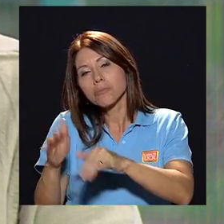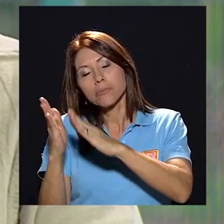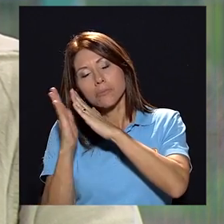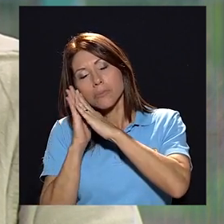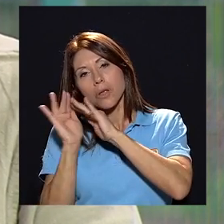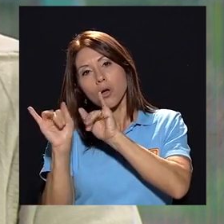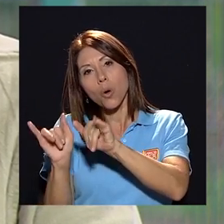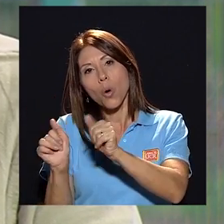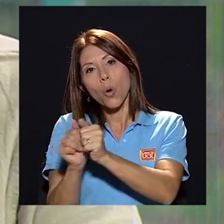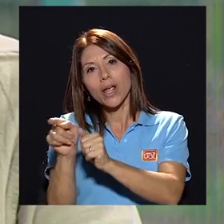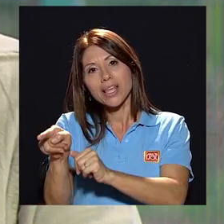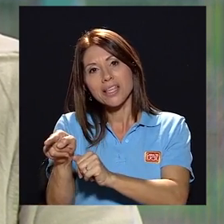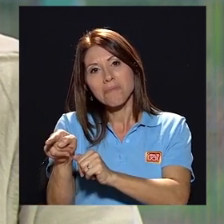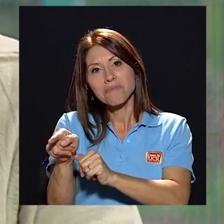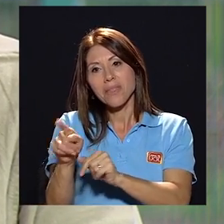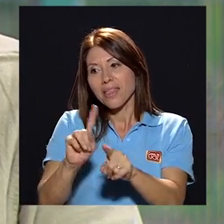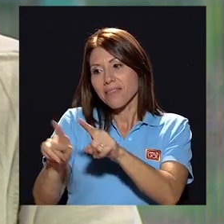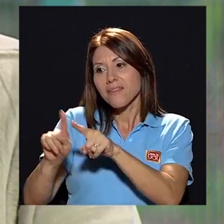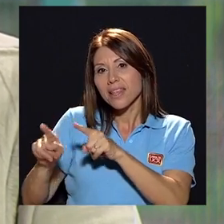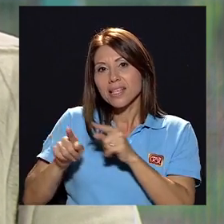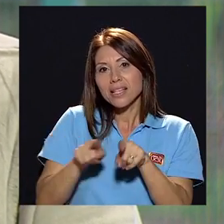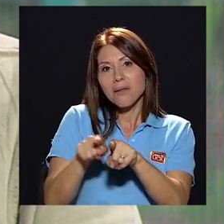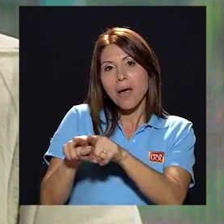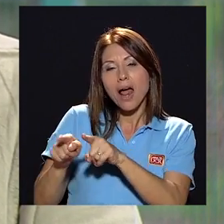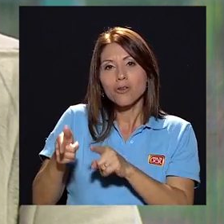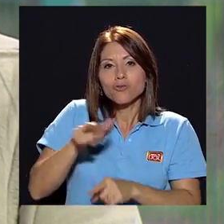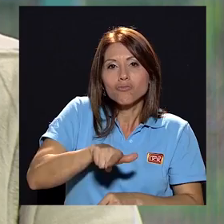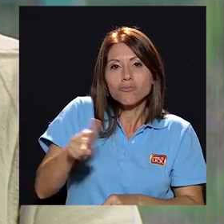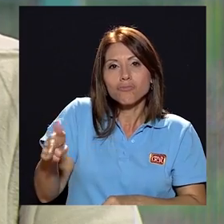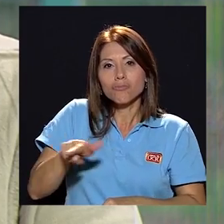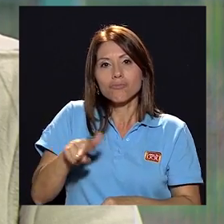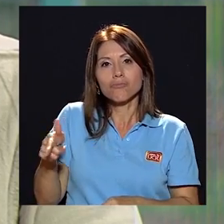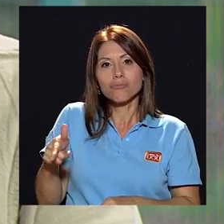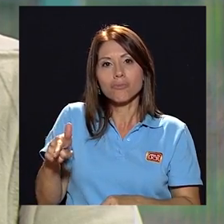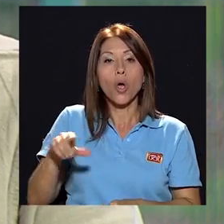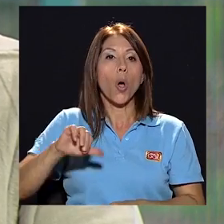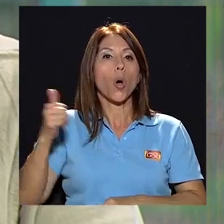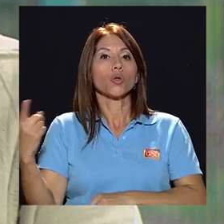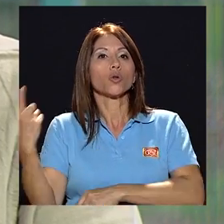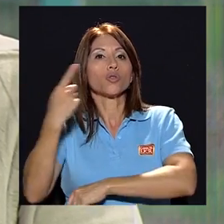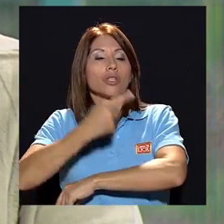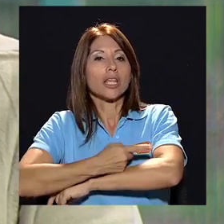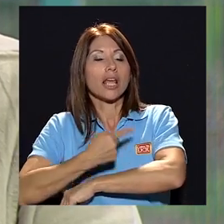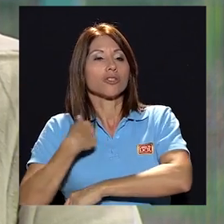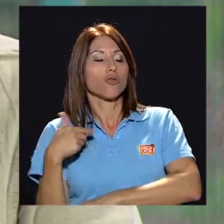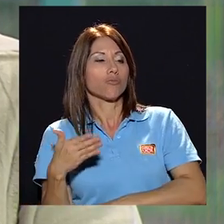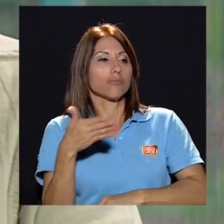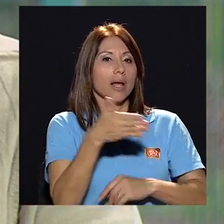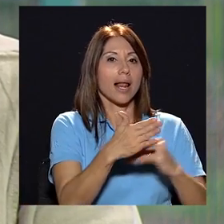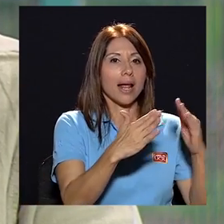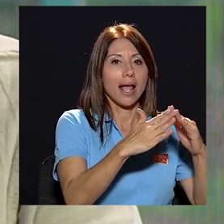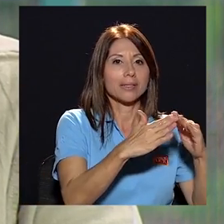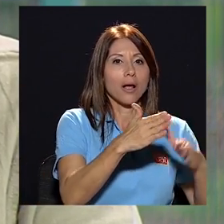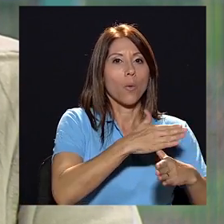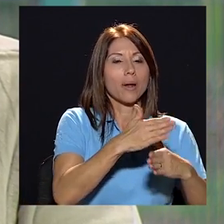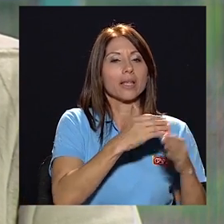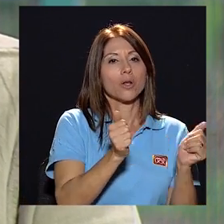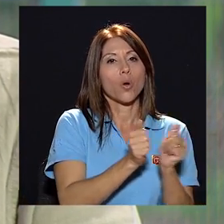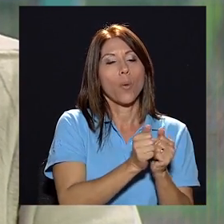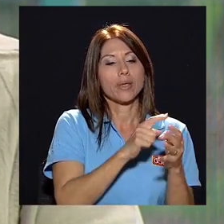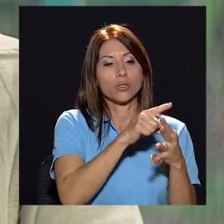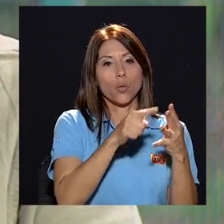nos apoyamos como hermanos otros días voy a la casa a compartir con mis cuatro hijos